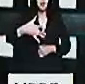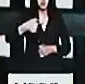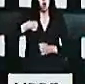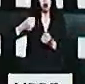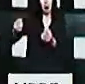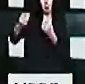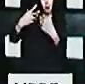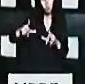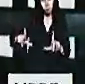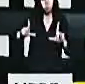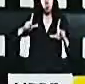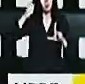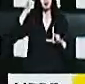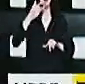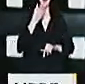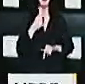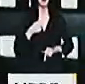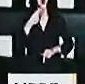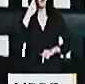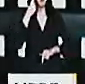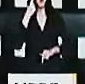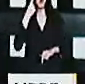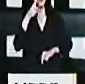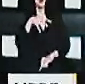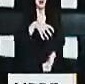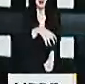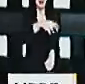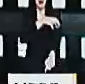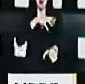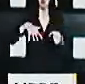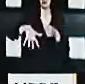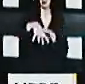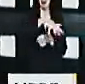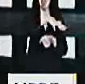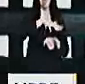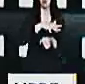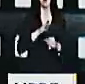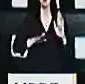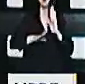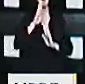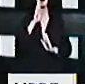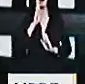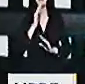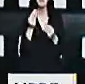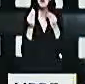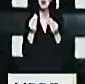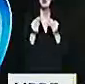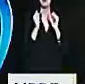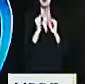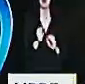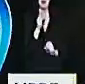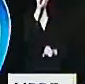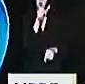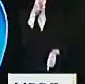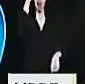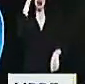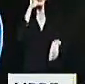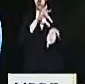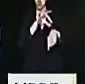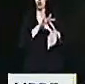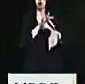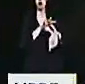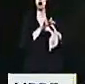tremendamente relevante. Y lo más maravilloso, como decía Natacha, es poder formar a un médico en Aysén